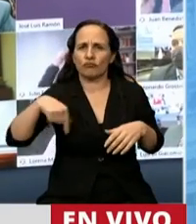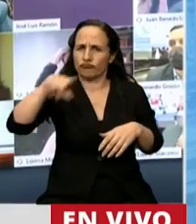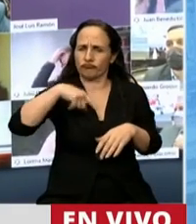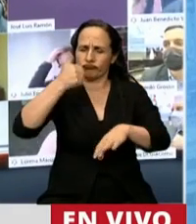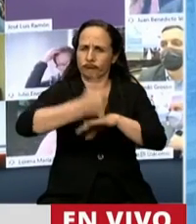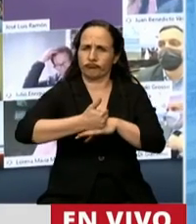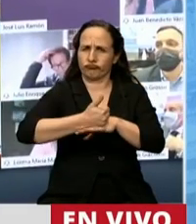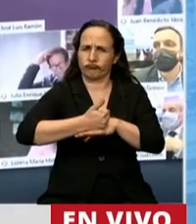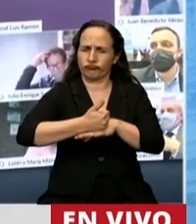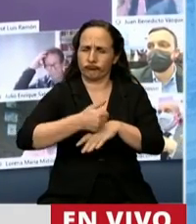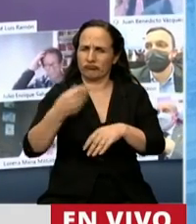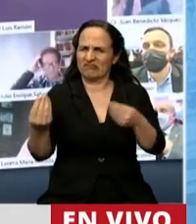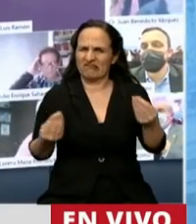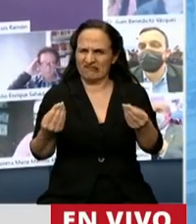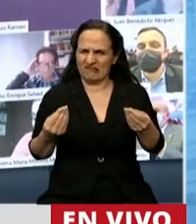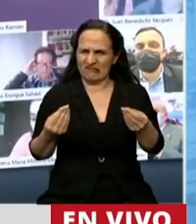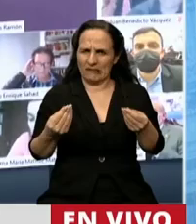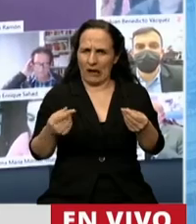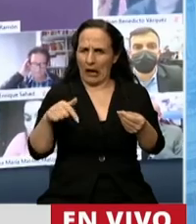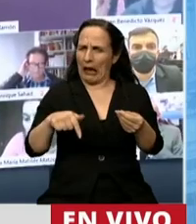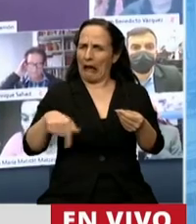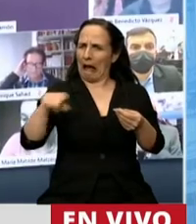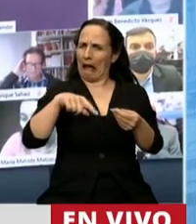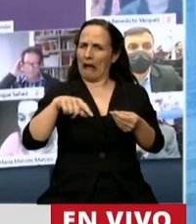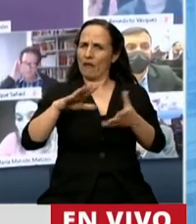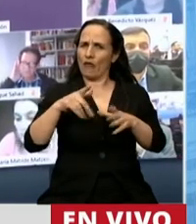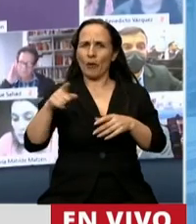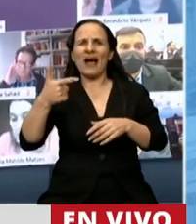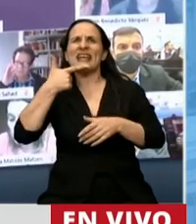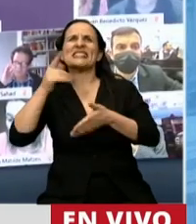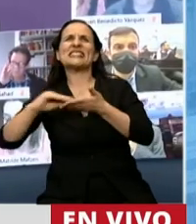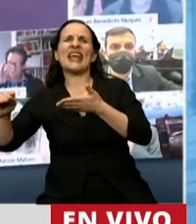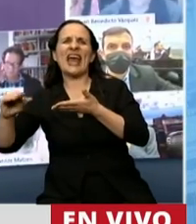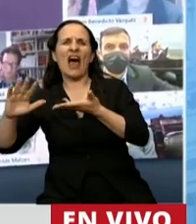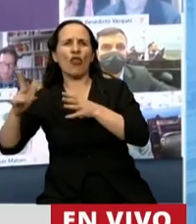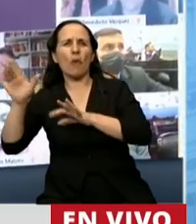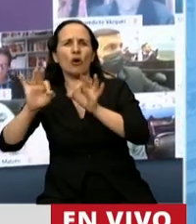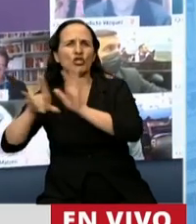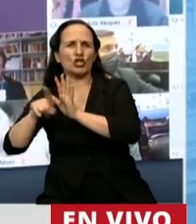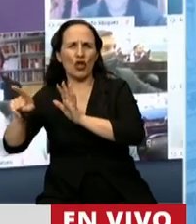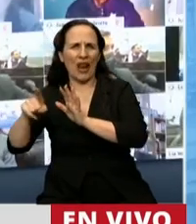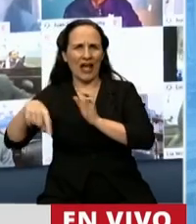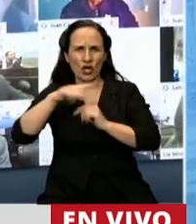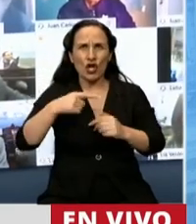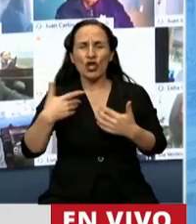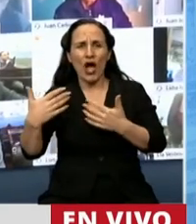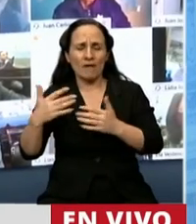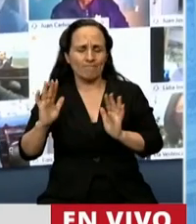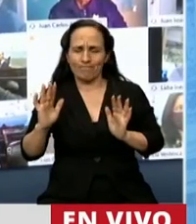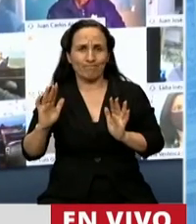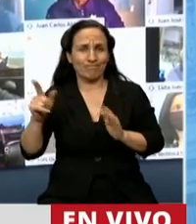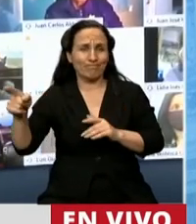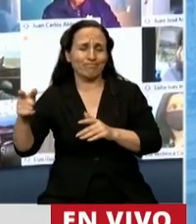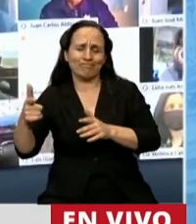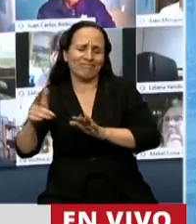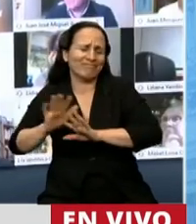estamos convalidando con nuestra presencia la actuación del Senado con relación a este proyecto. La sesión del Senado fue nula,